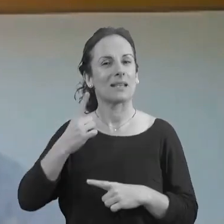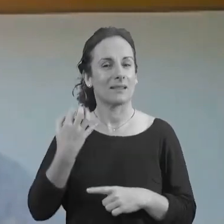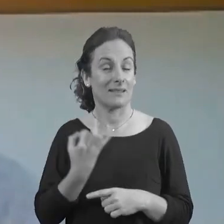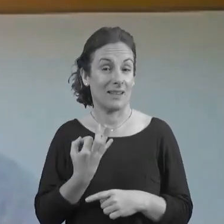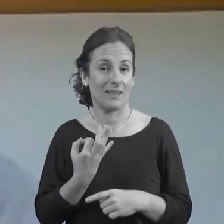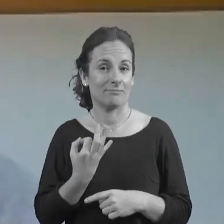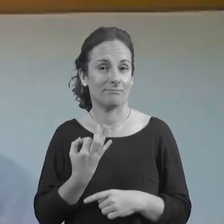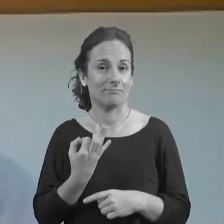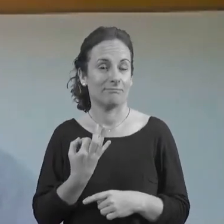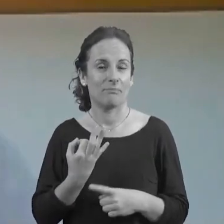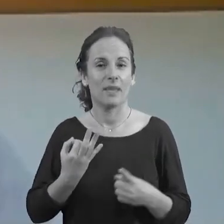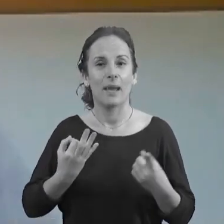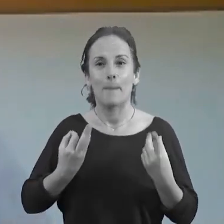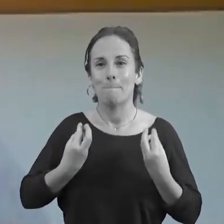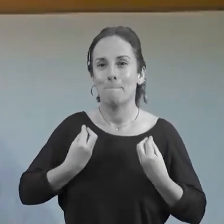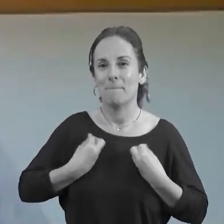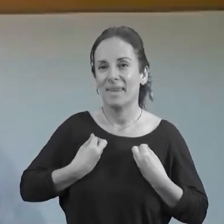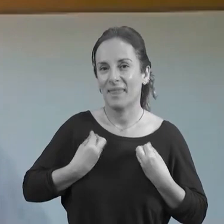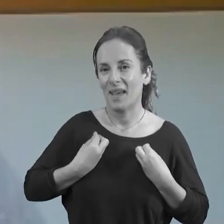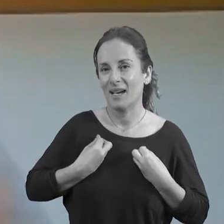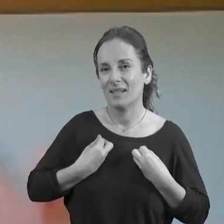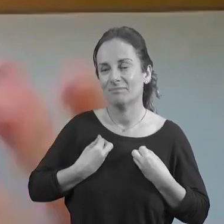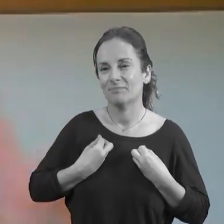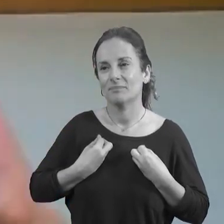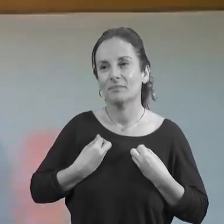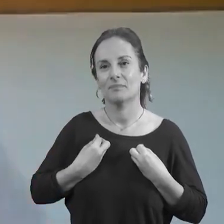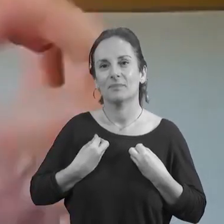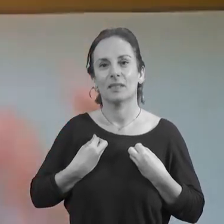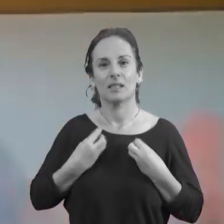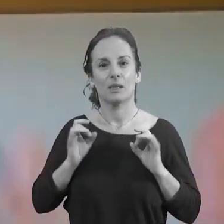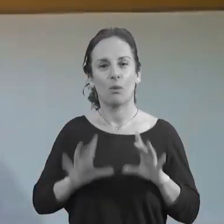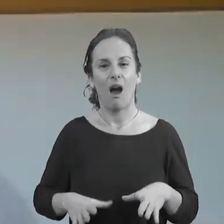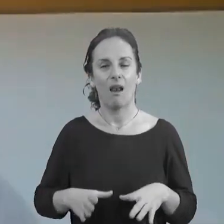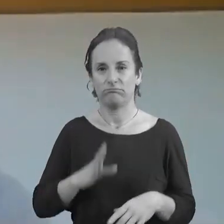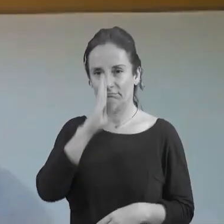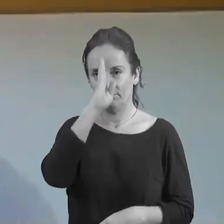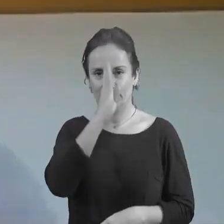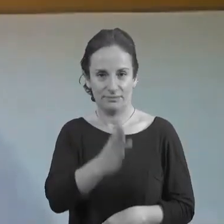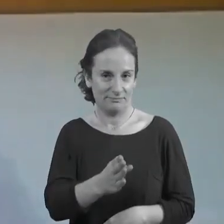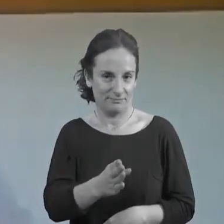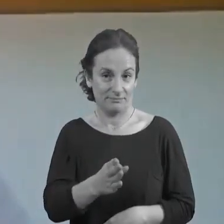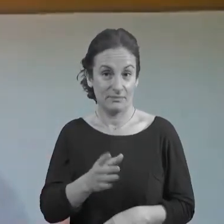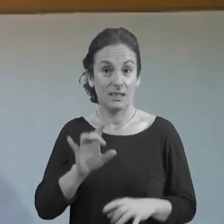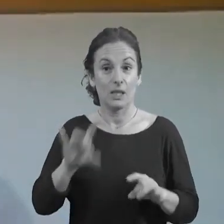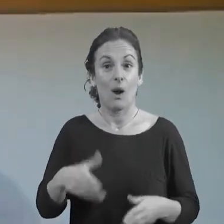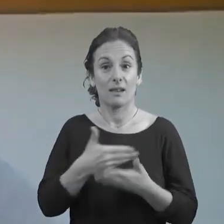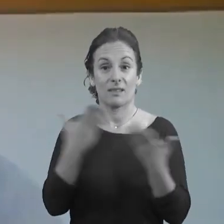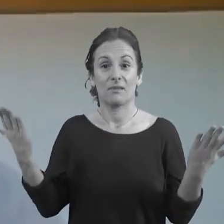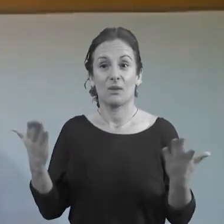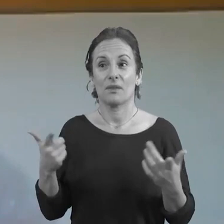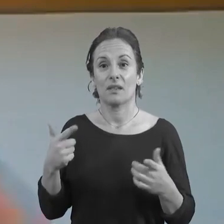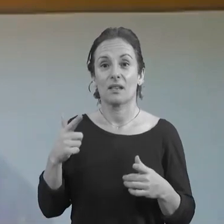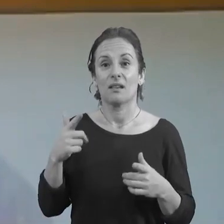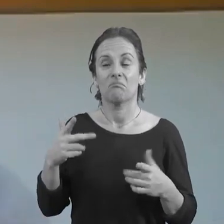tengas una vivencia de tu historia como muy reglada, ¿no? Y entonces ahí molestas poco, y